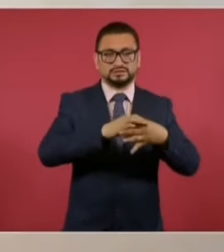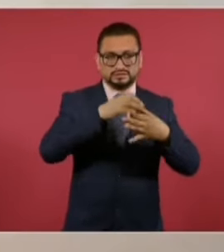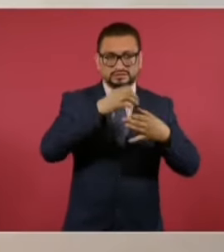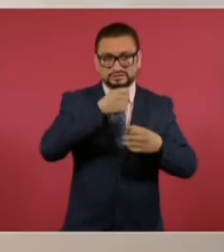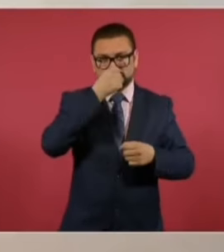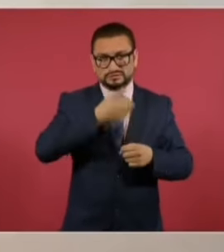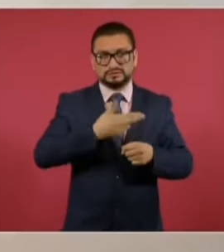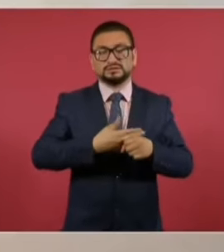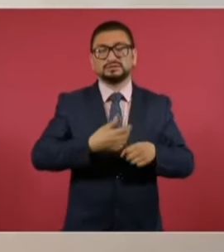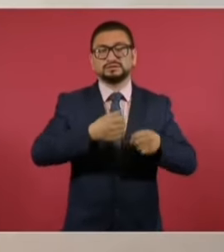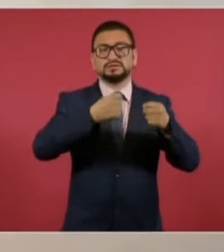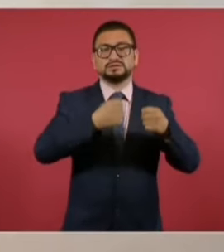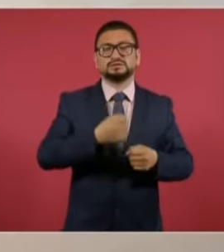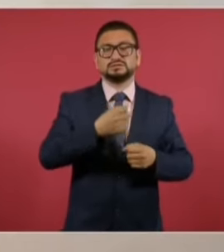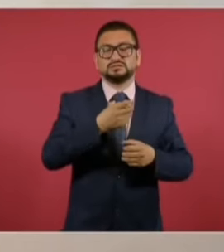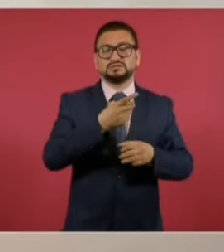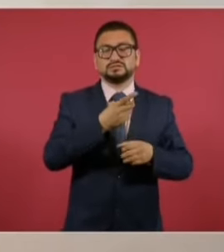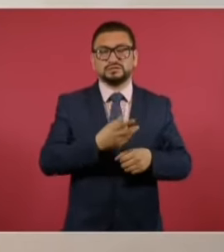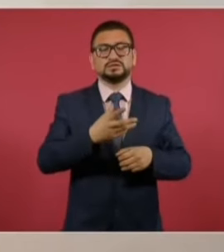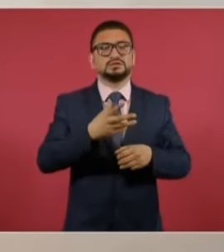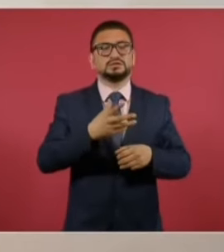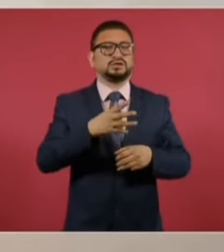Pública,